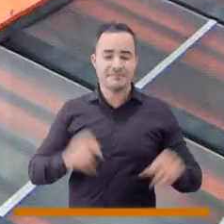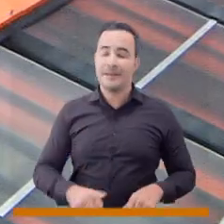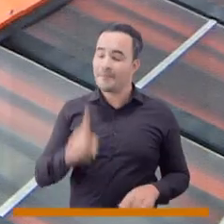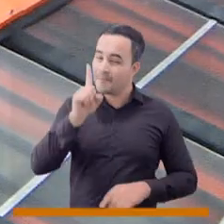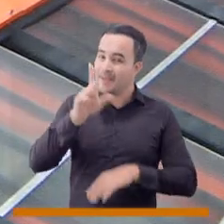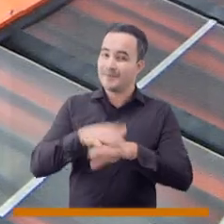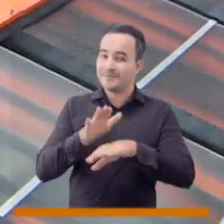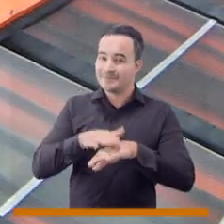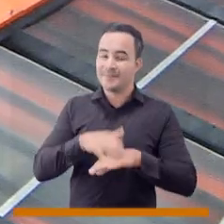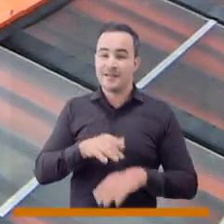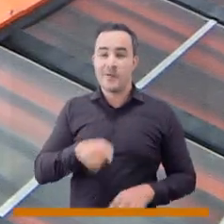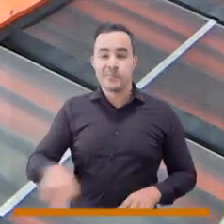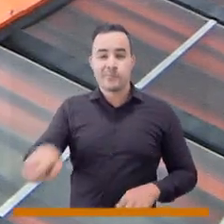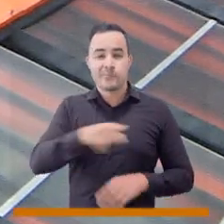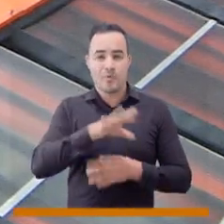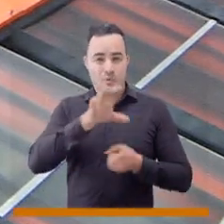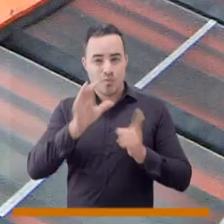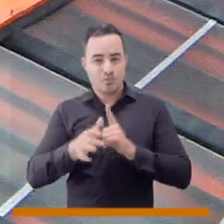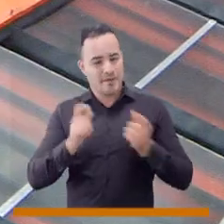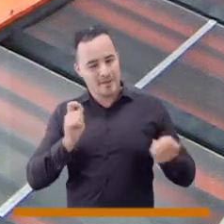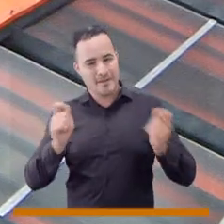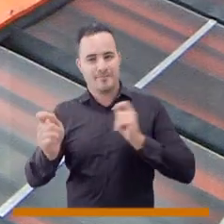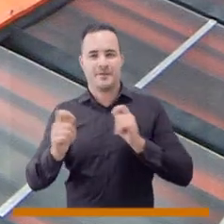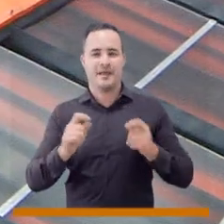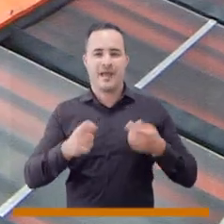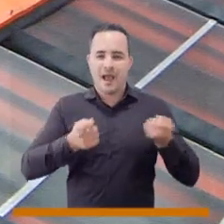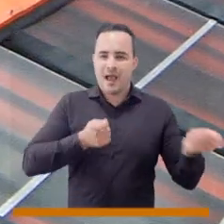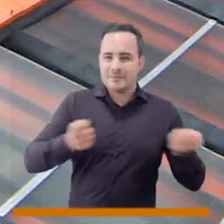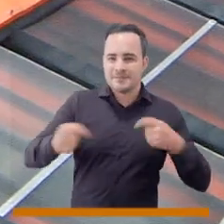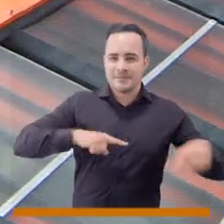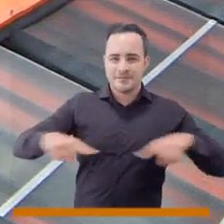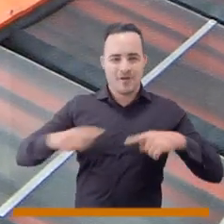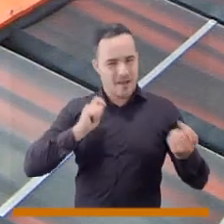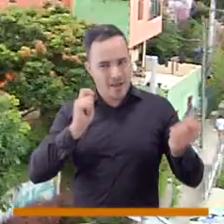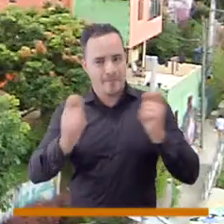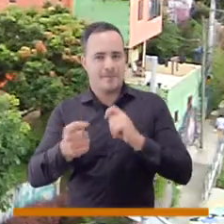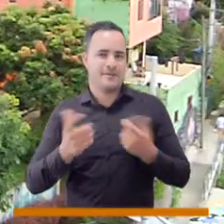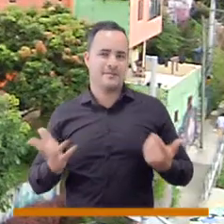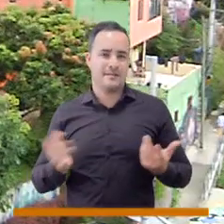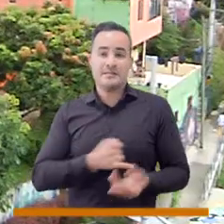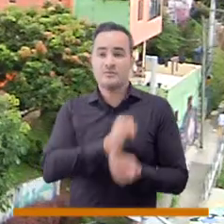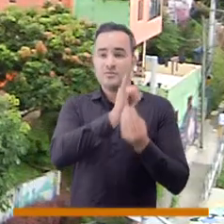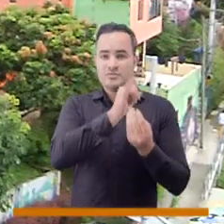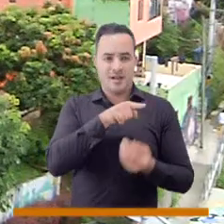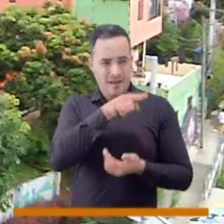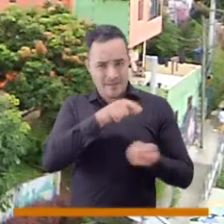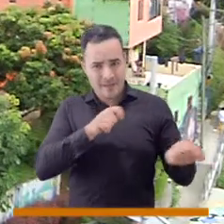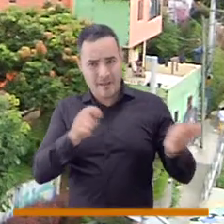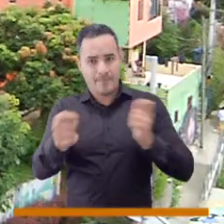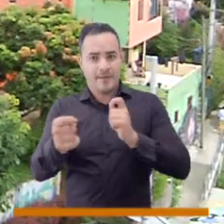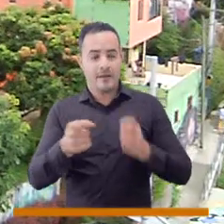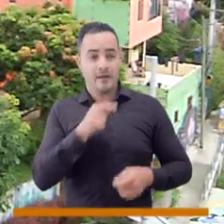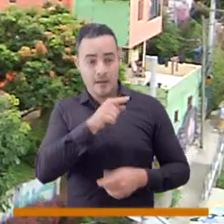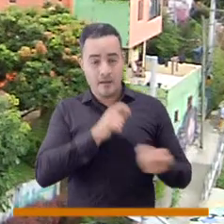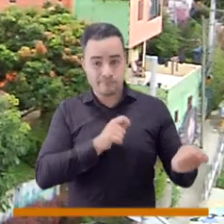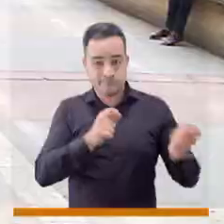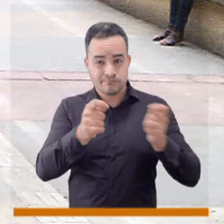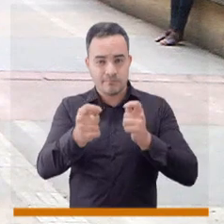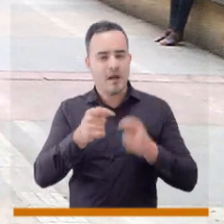ciudad debe transformar su cultura, su administración, su institucionalidad para que